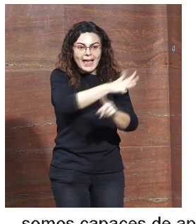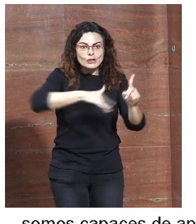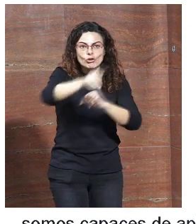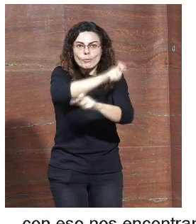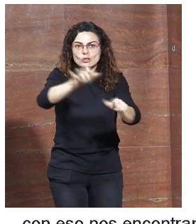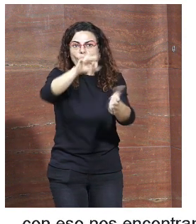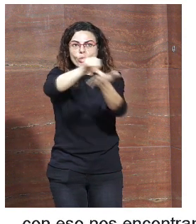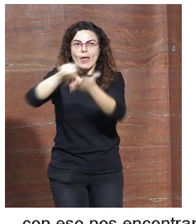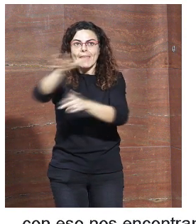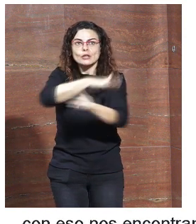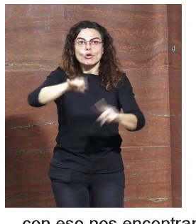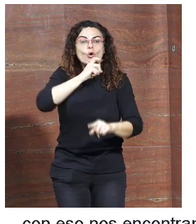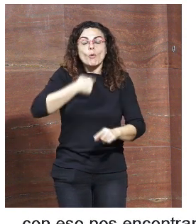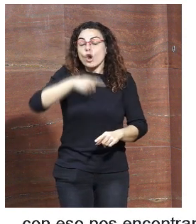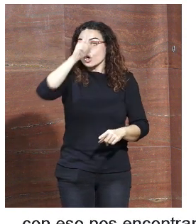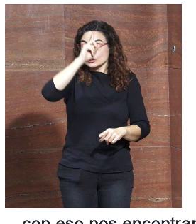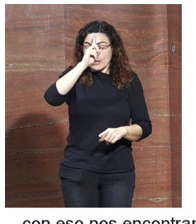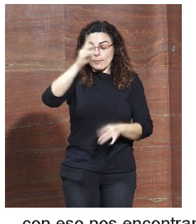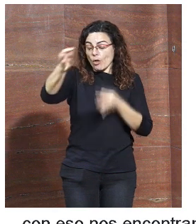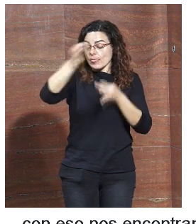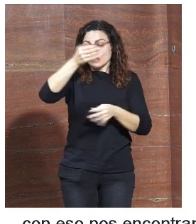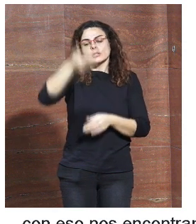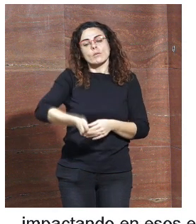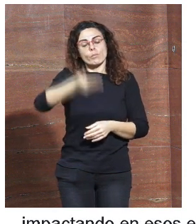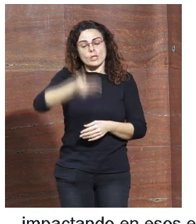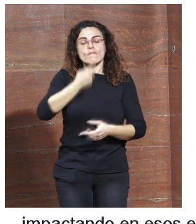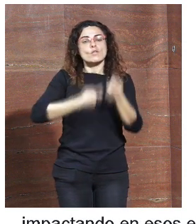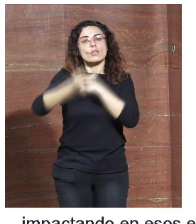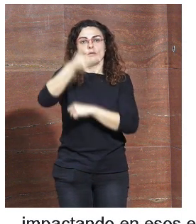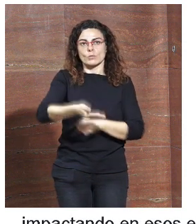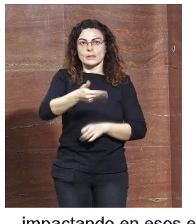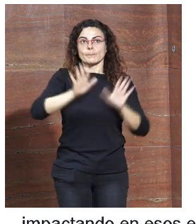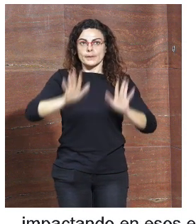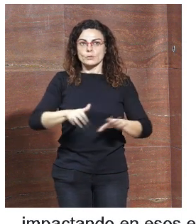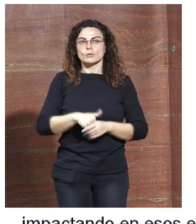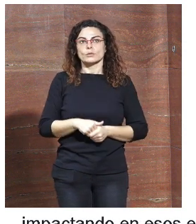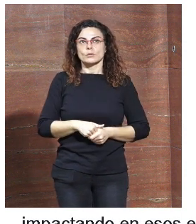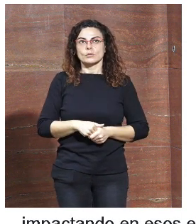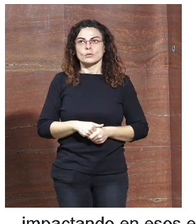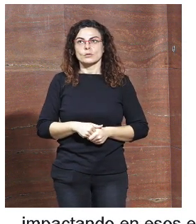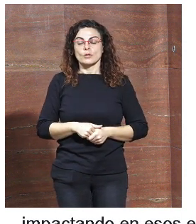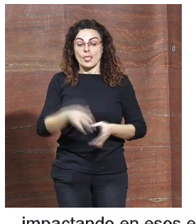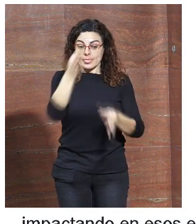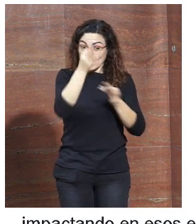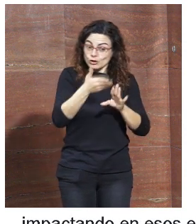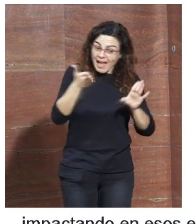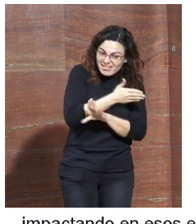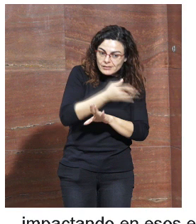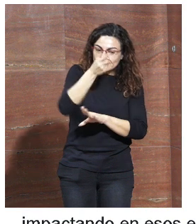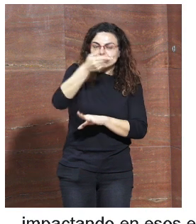vidas. Los datos van a ser importantes, pero antes de los datos va a ser